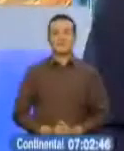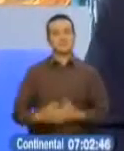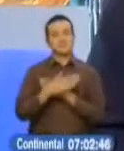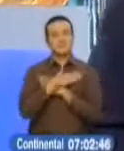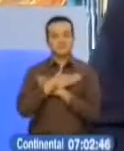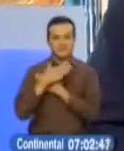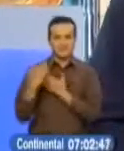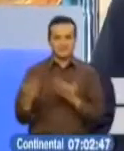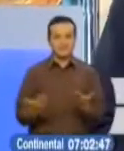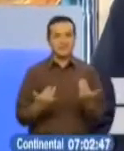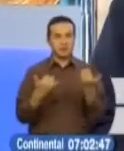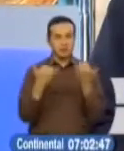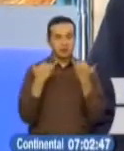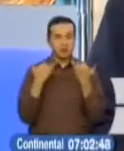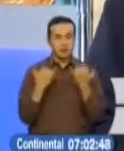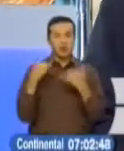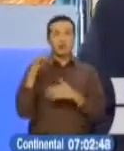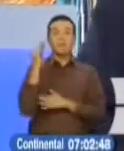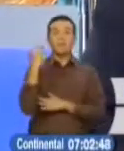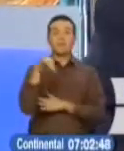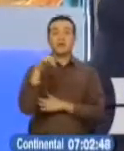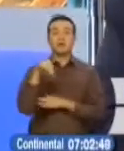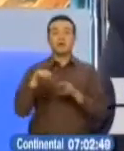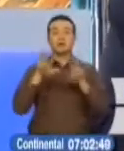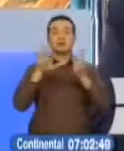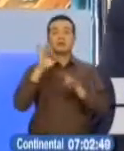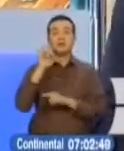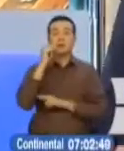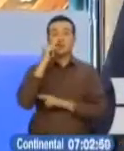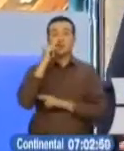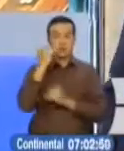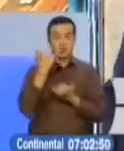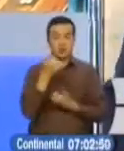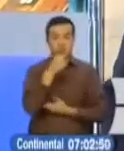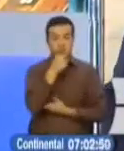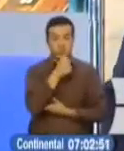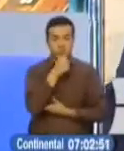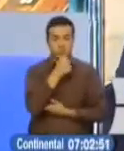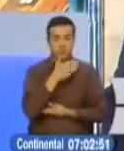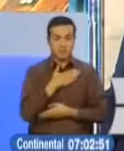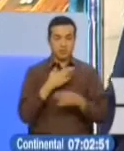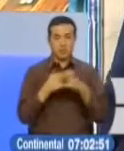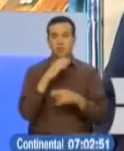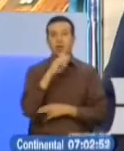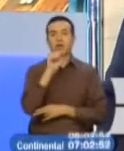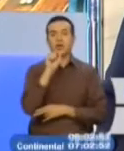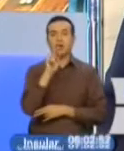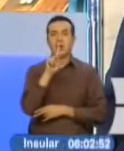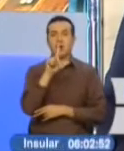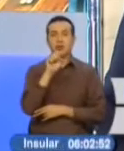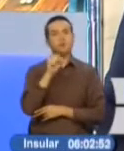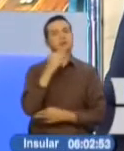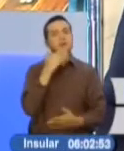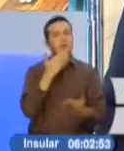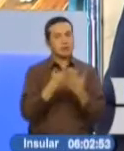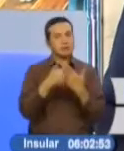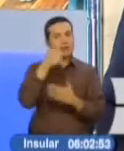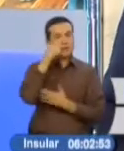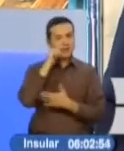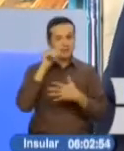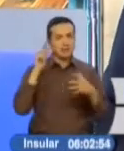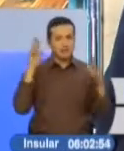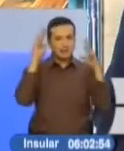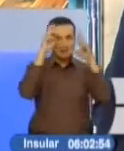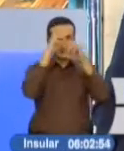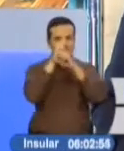Bienvenidos amigos televidentes en este miércoles 7 de junio. Esto es Pensamiento Crítico, soy Carlos Rabascal, por cierto. Muchas gracias por la sintonía. Ayer